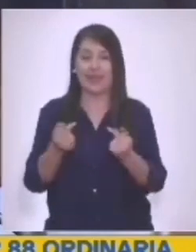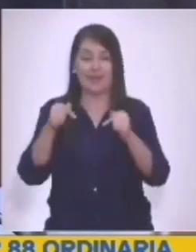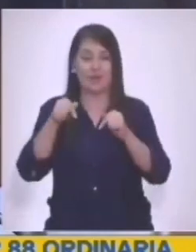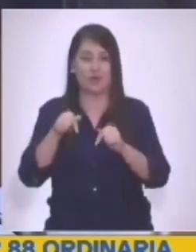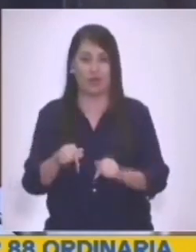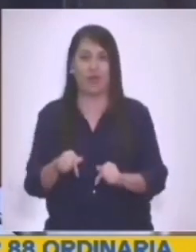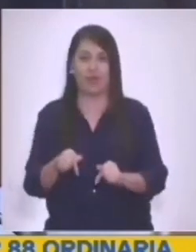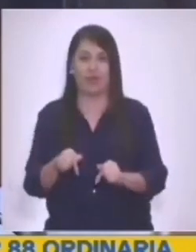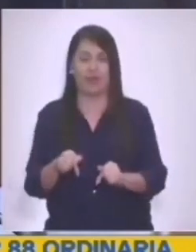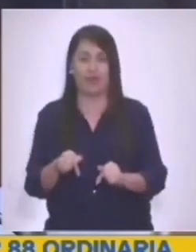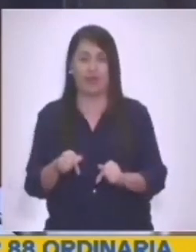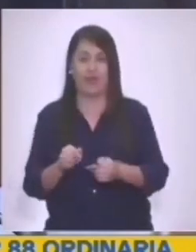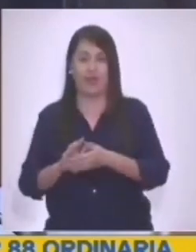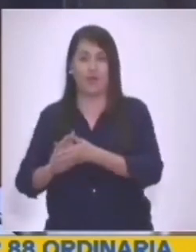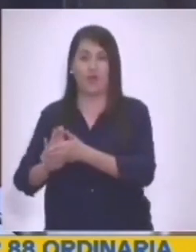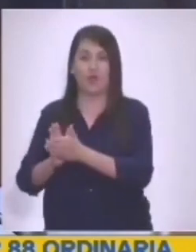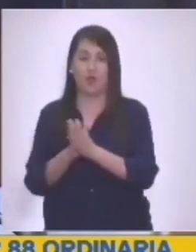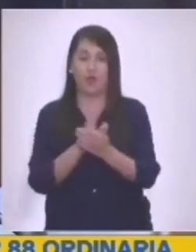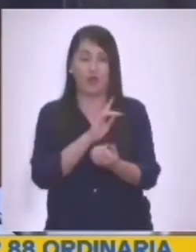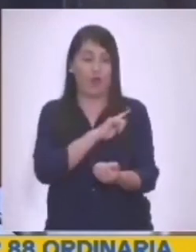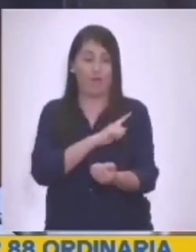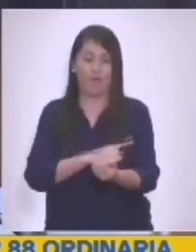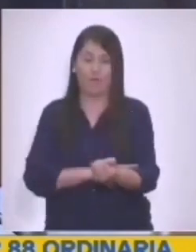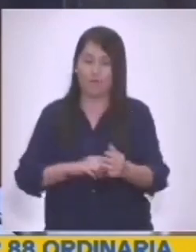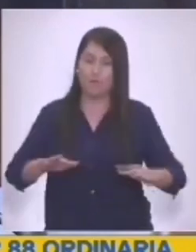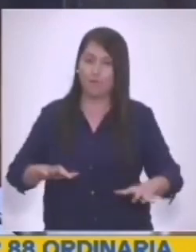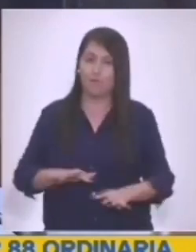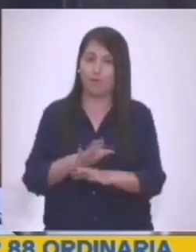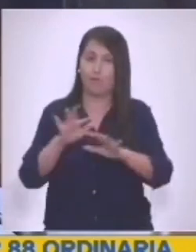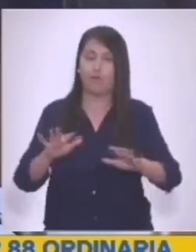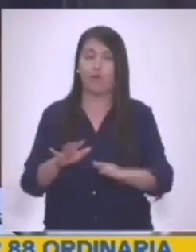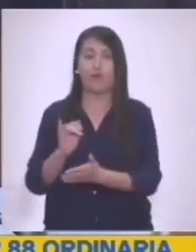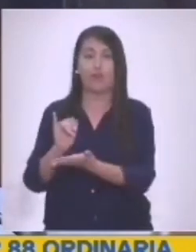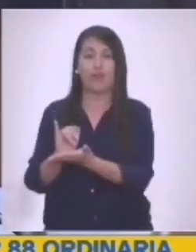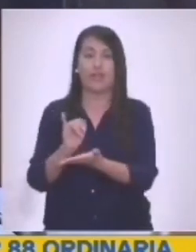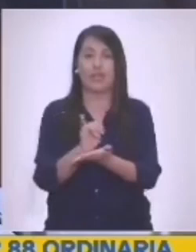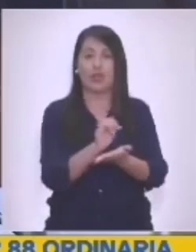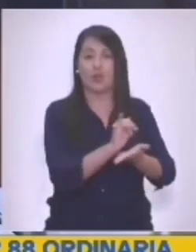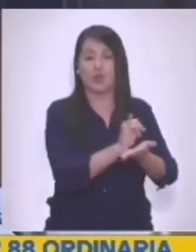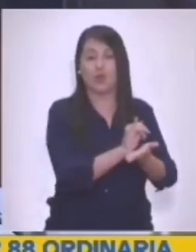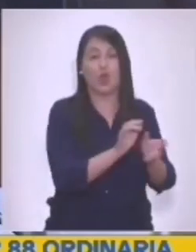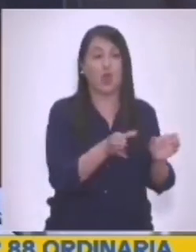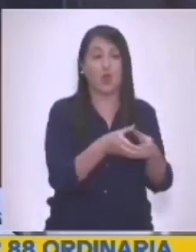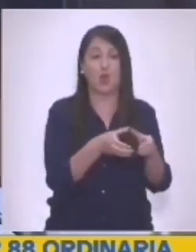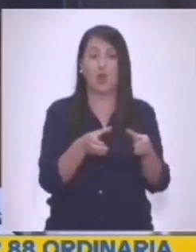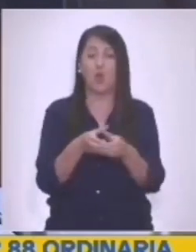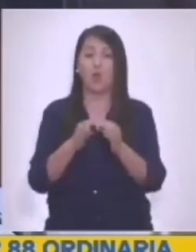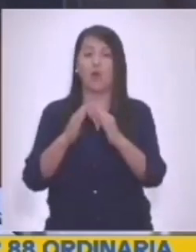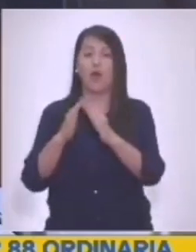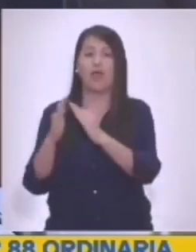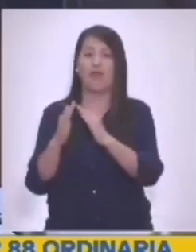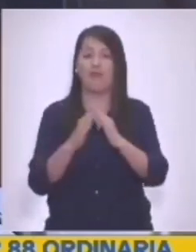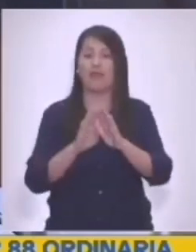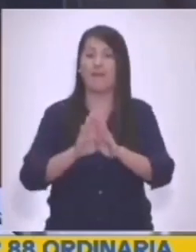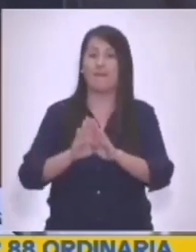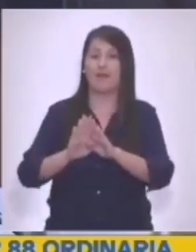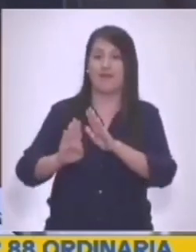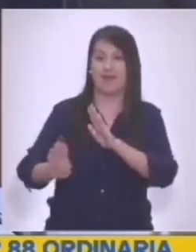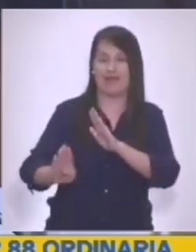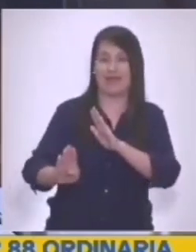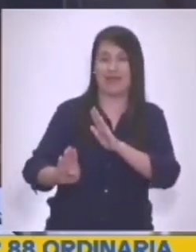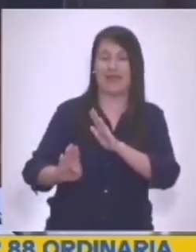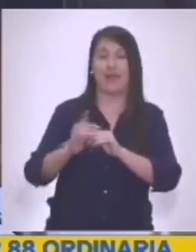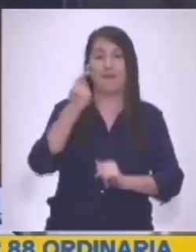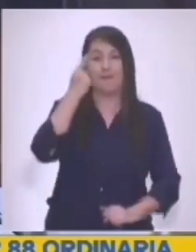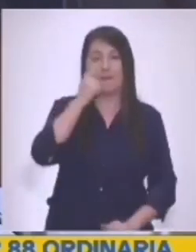términos de juntar todos los esfuerzos institucionales y también a las organizaciones vecinales para poder prevenir los delitos pero también para poder